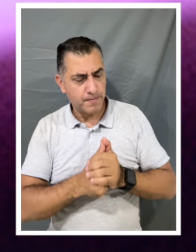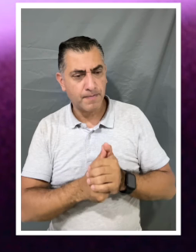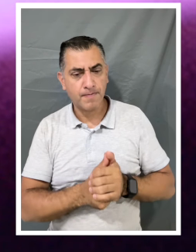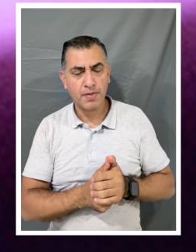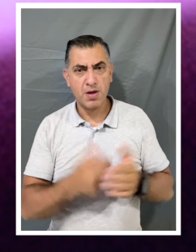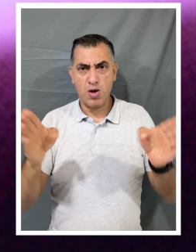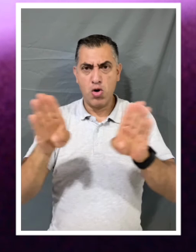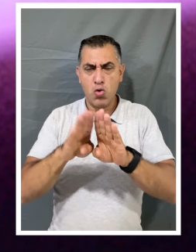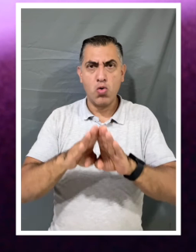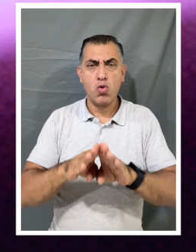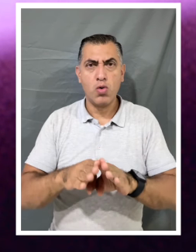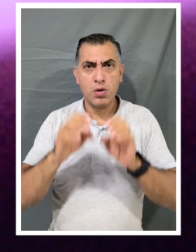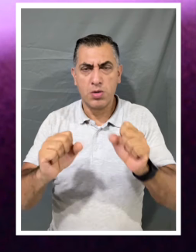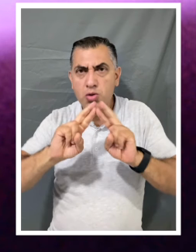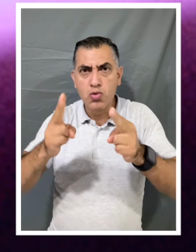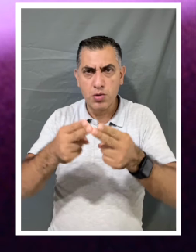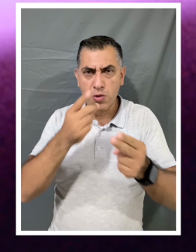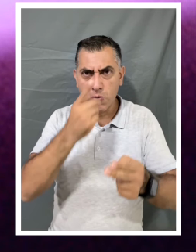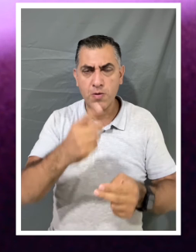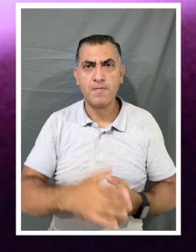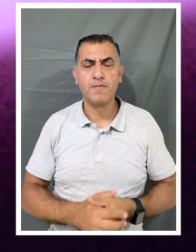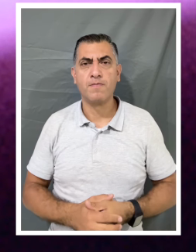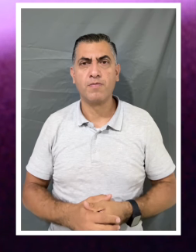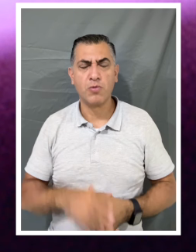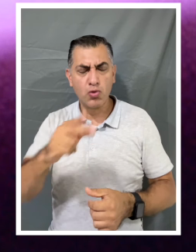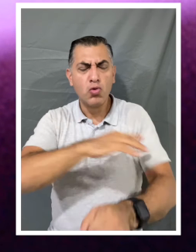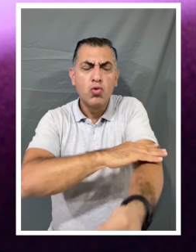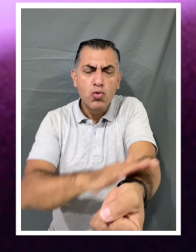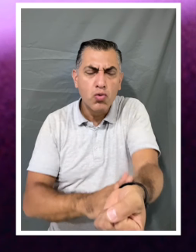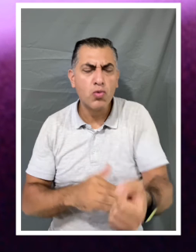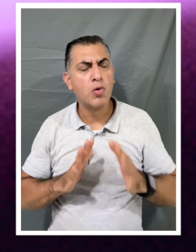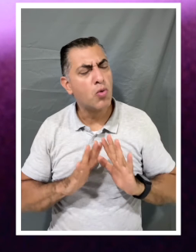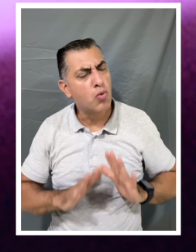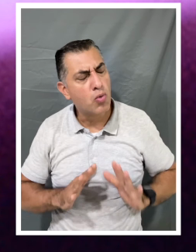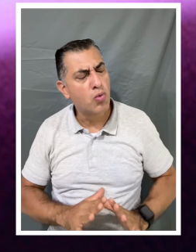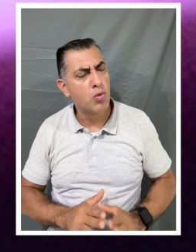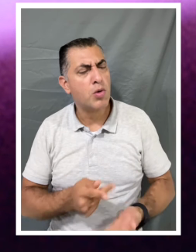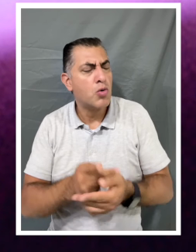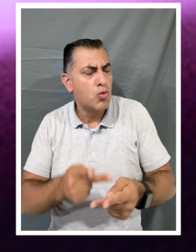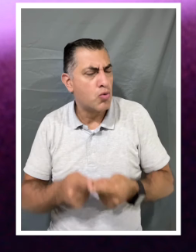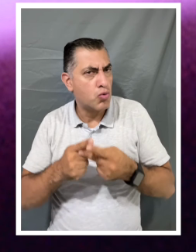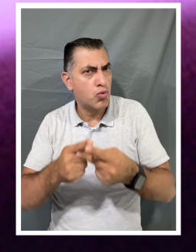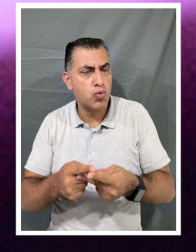eh Cómo mantengo la unidad aquí está la respuesta siempre humildes Y amables y pacientes y tolerantes unos con